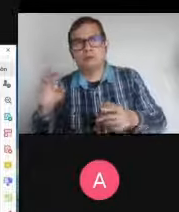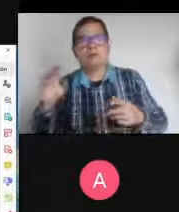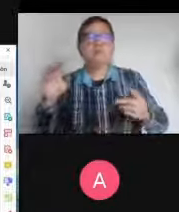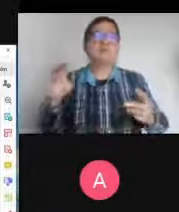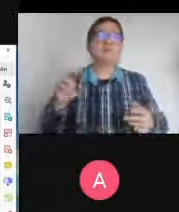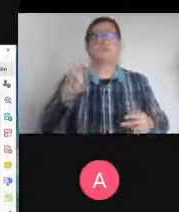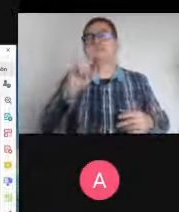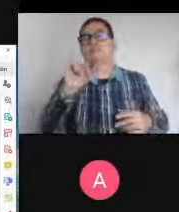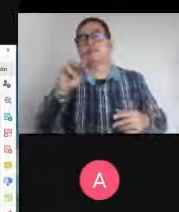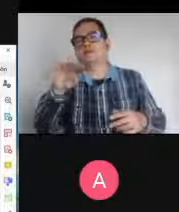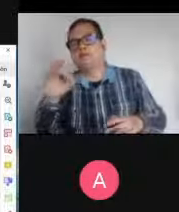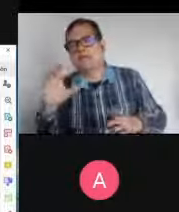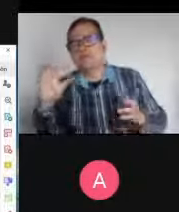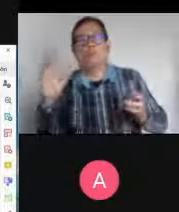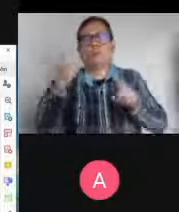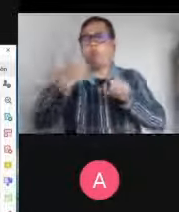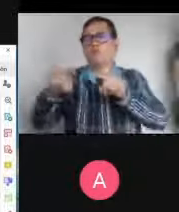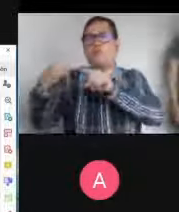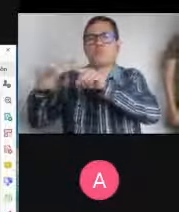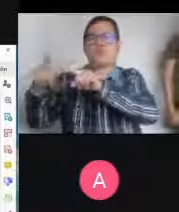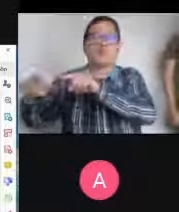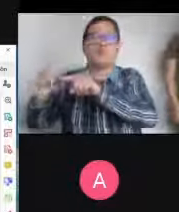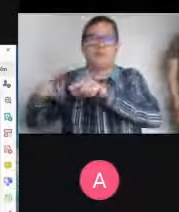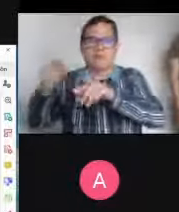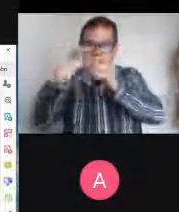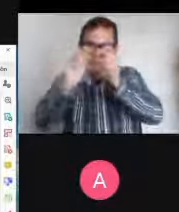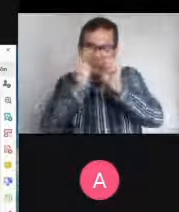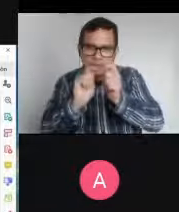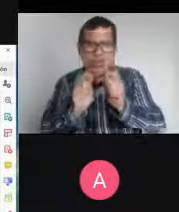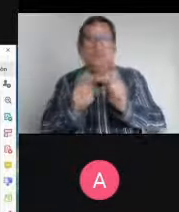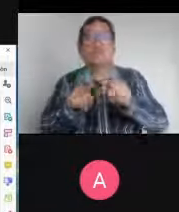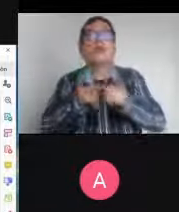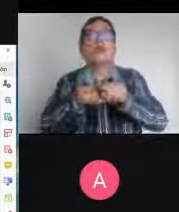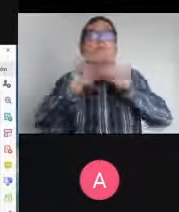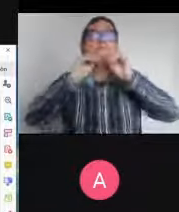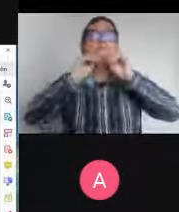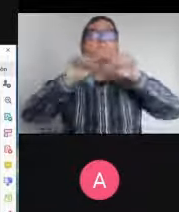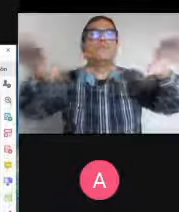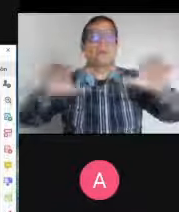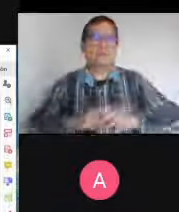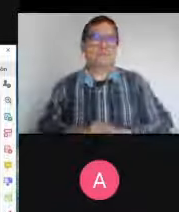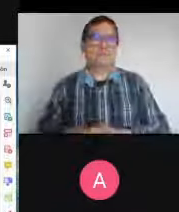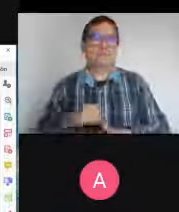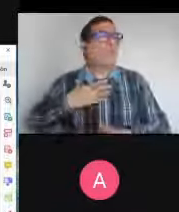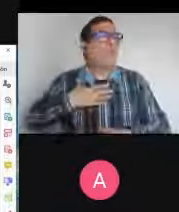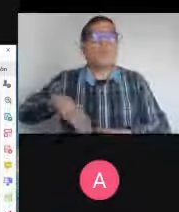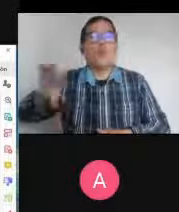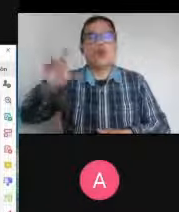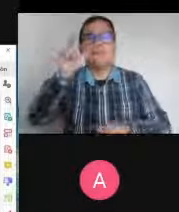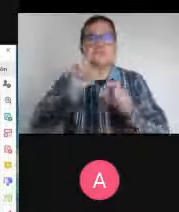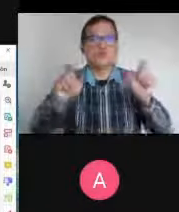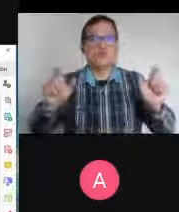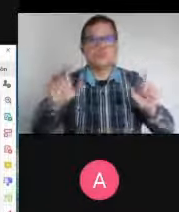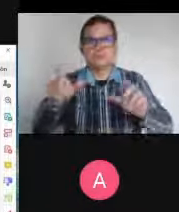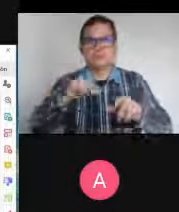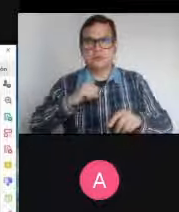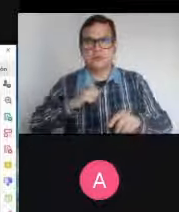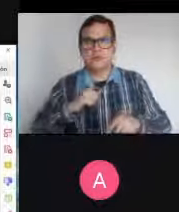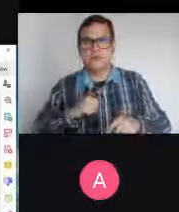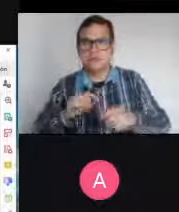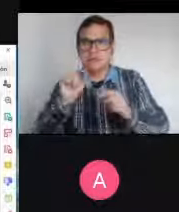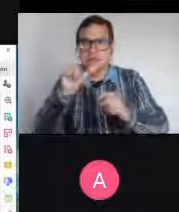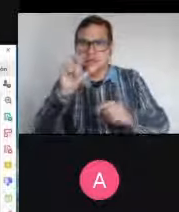otra. Lo debemos configurar de forma pública o que cualquier persona con el enlace pues lo pueda reproducir